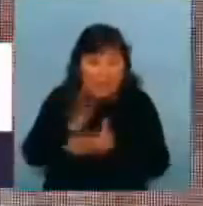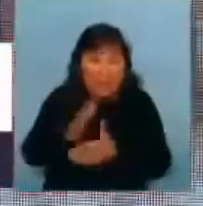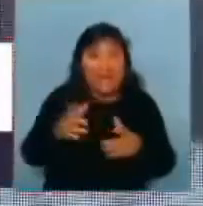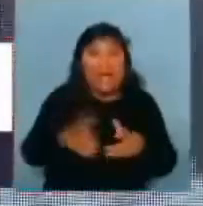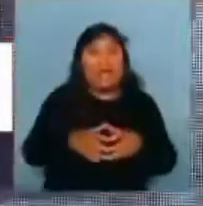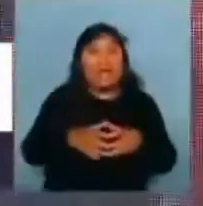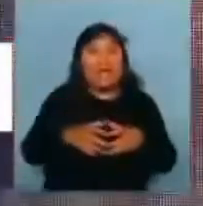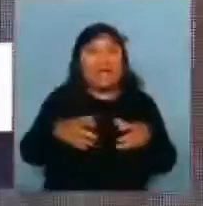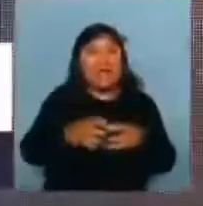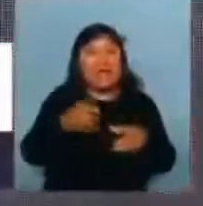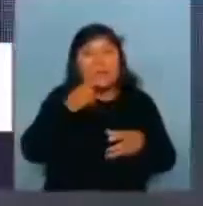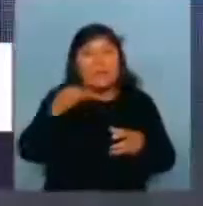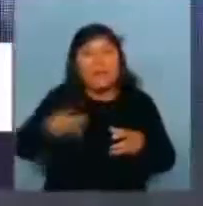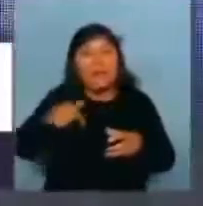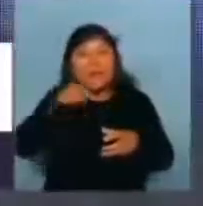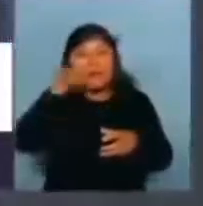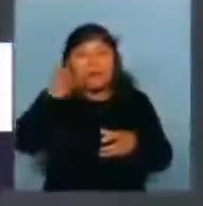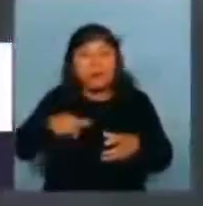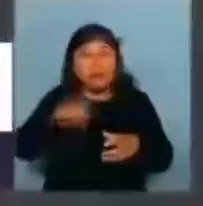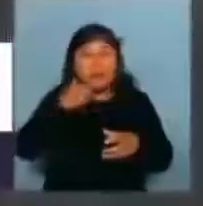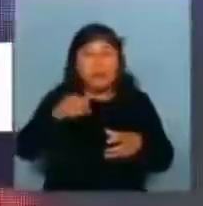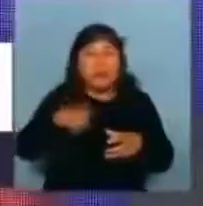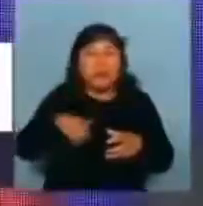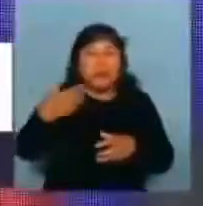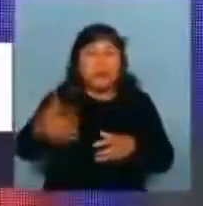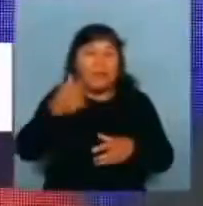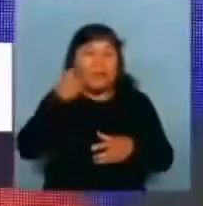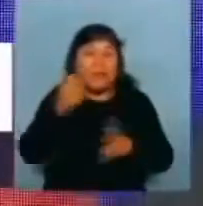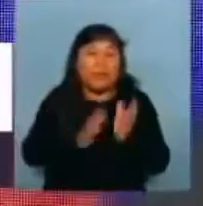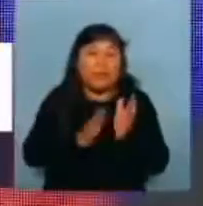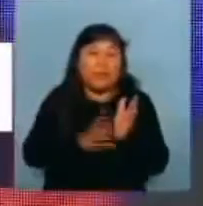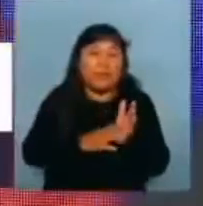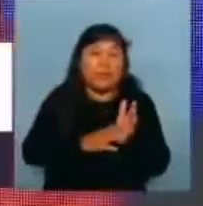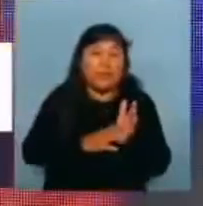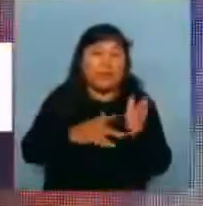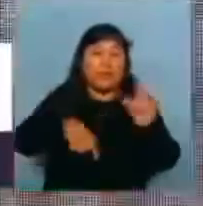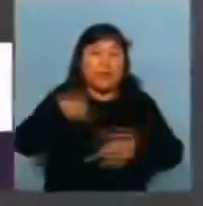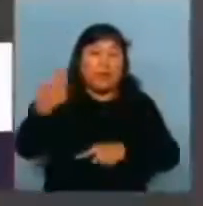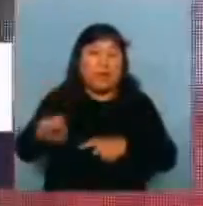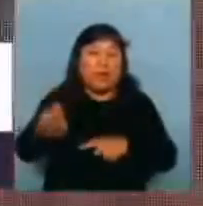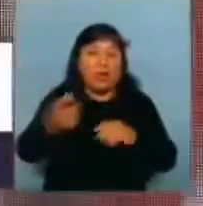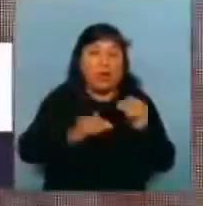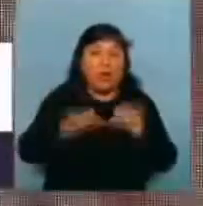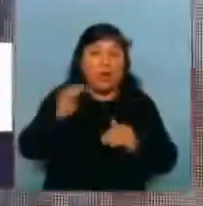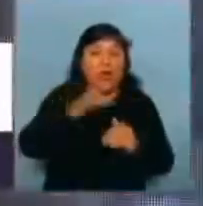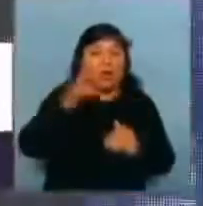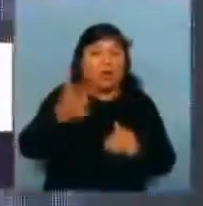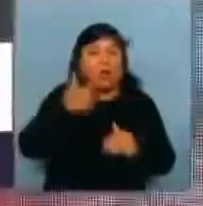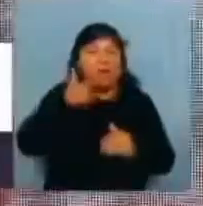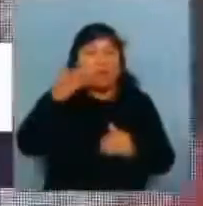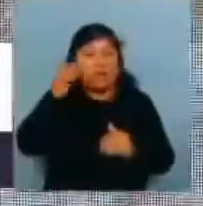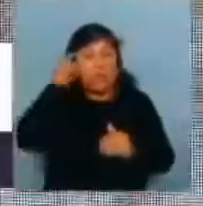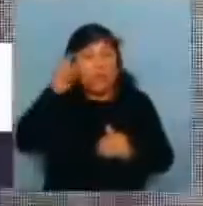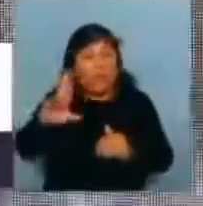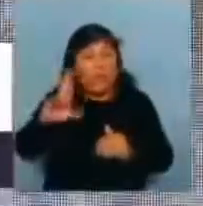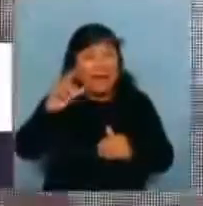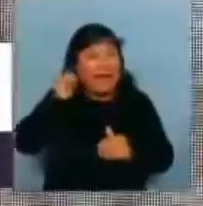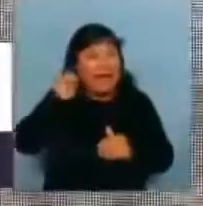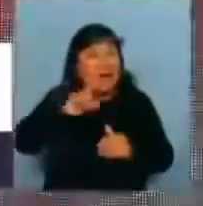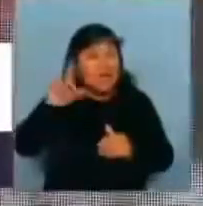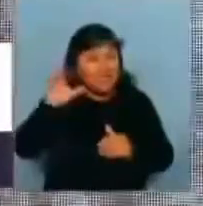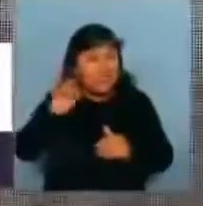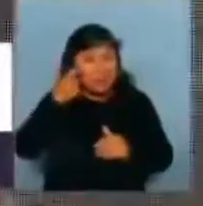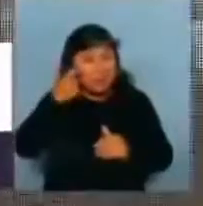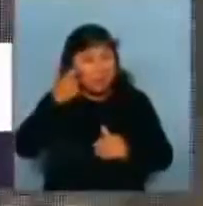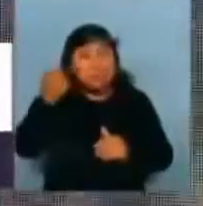tengo un desafío también ahora, de ver si puedo bajar a Super Gallo. Uh-huh. Realmente esta preparación, esta pelea me hizo